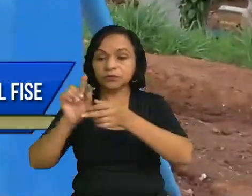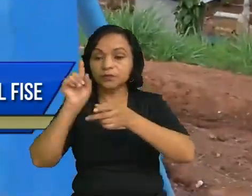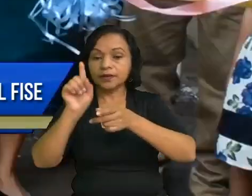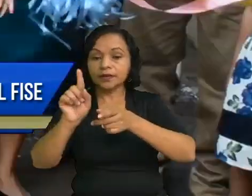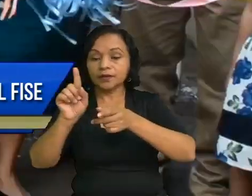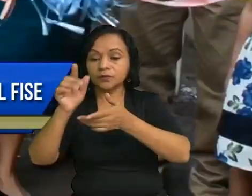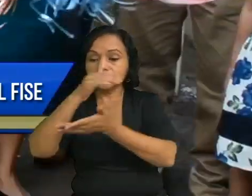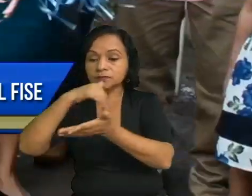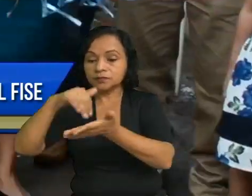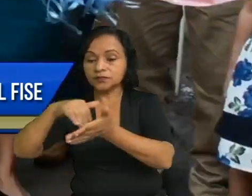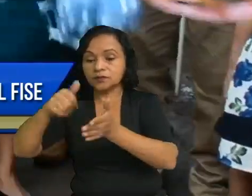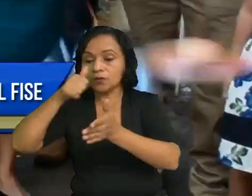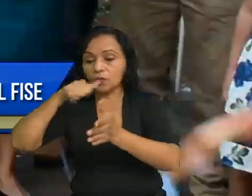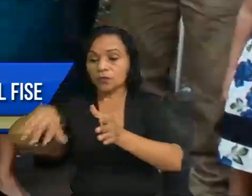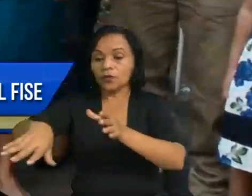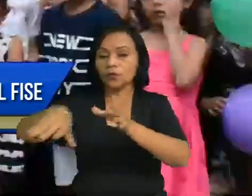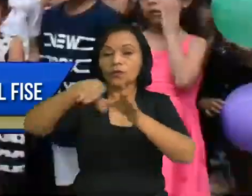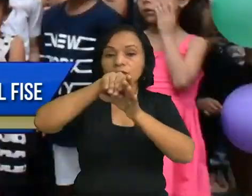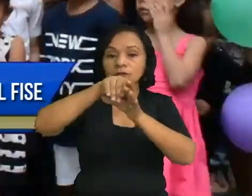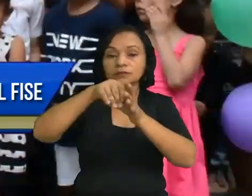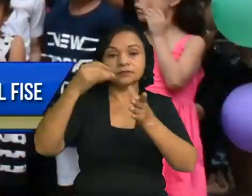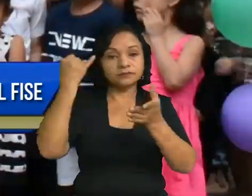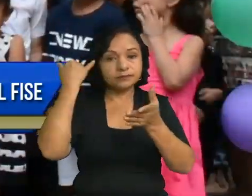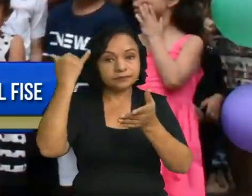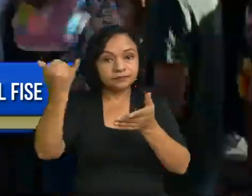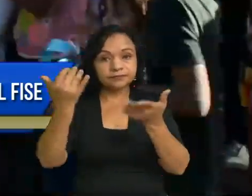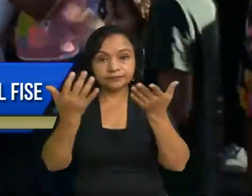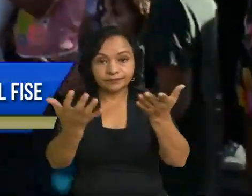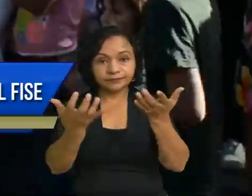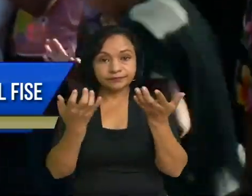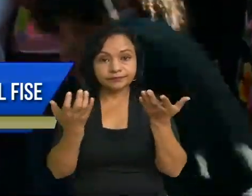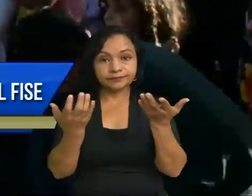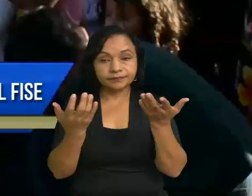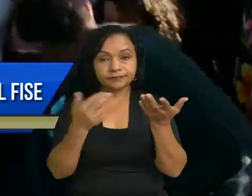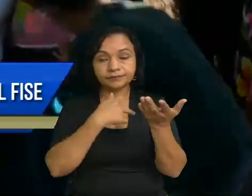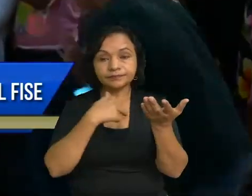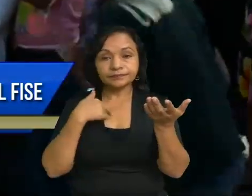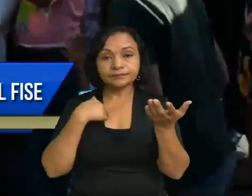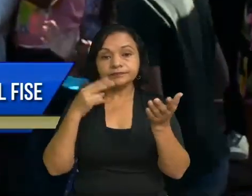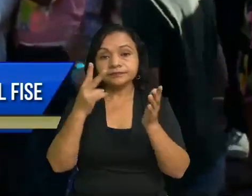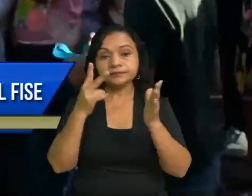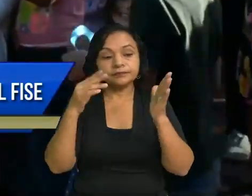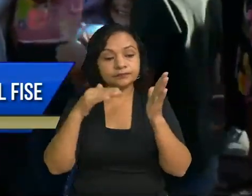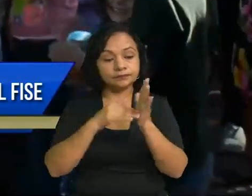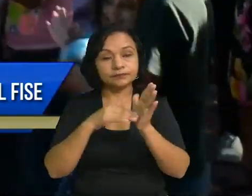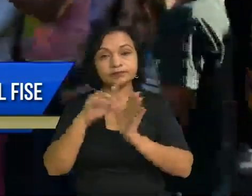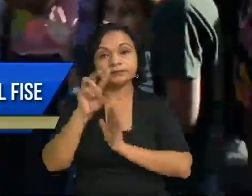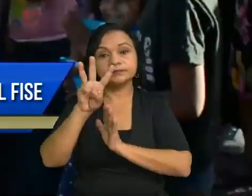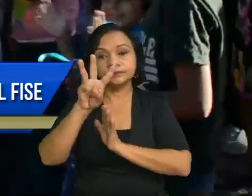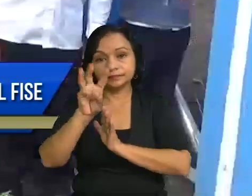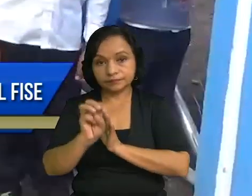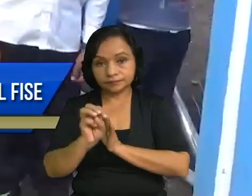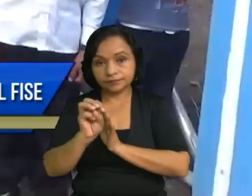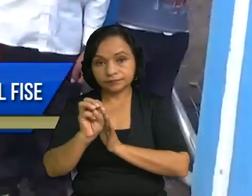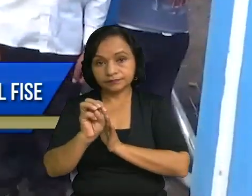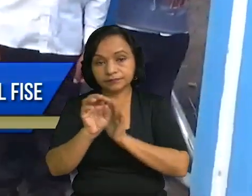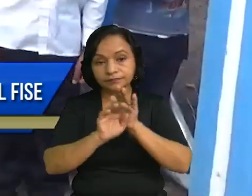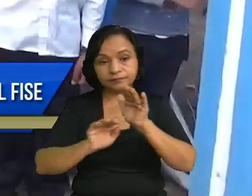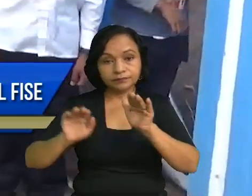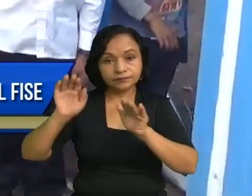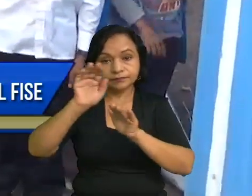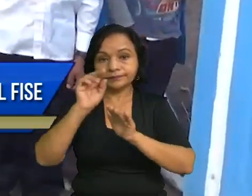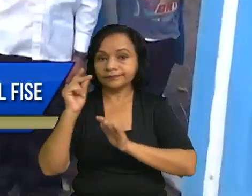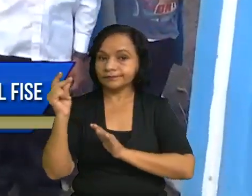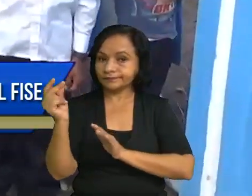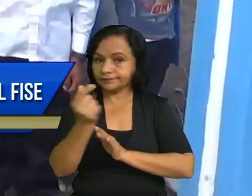estas cosas ahora la idea es si queremos nosotros llegar hacia el 2030 con mar más